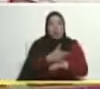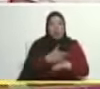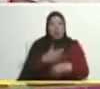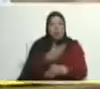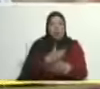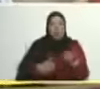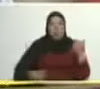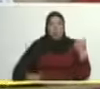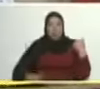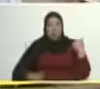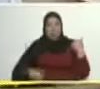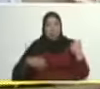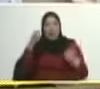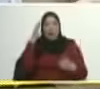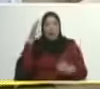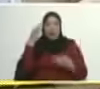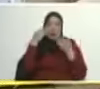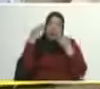Vicecanciller Raúl Lee,